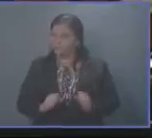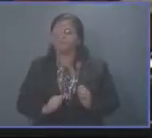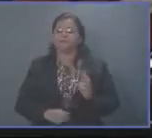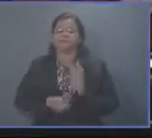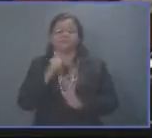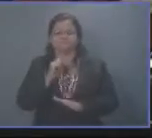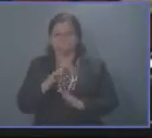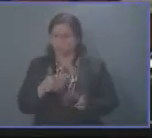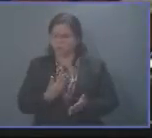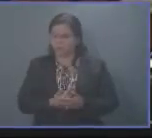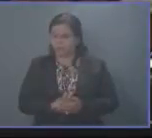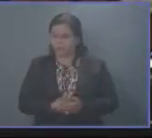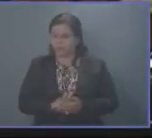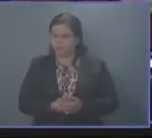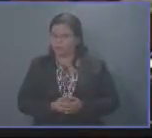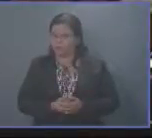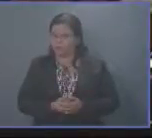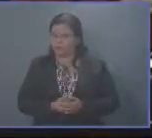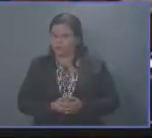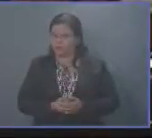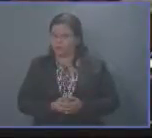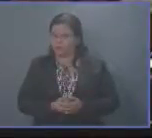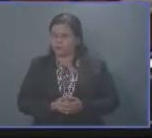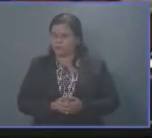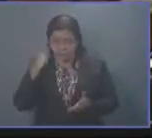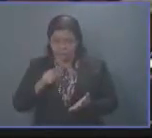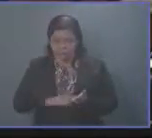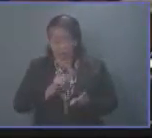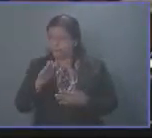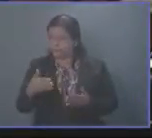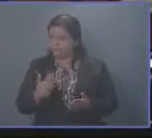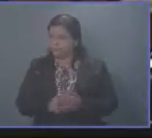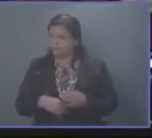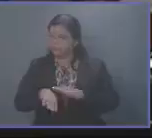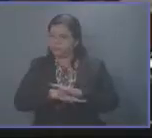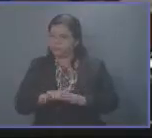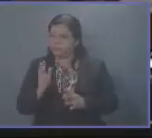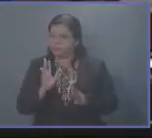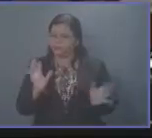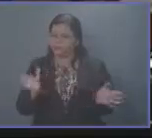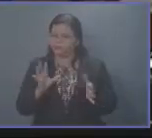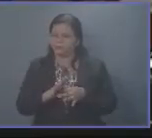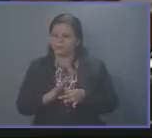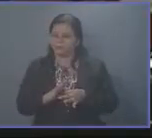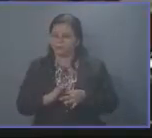para notificarle sobre la operación realizada conforme a lo pactado.